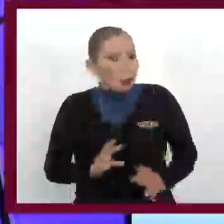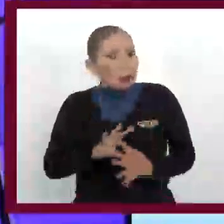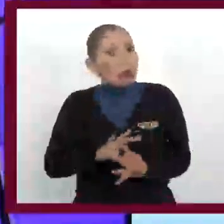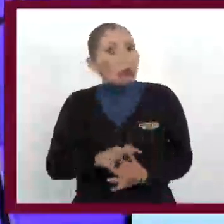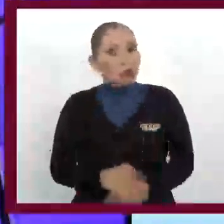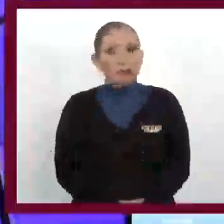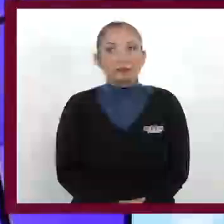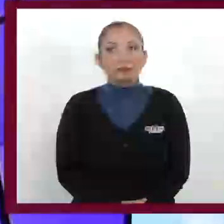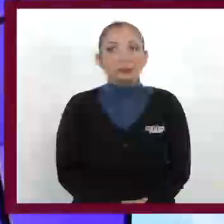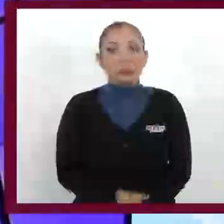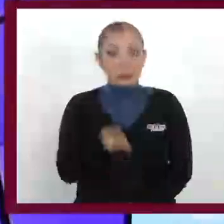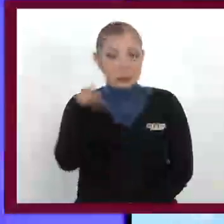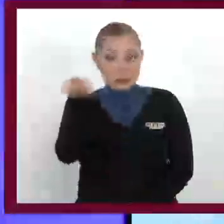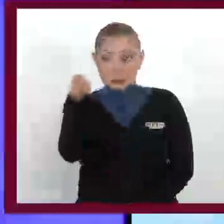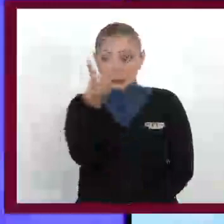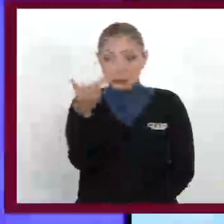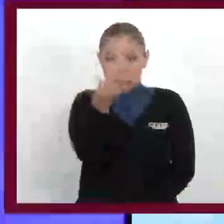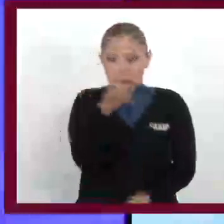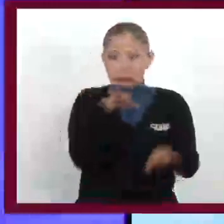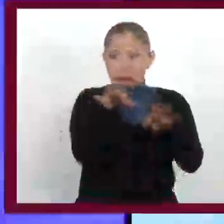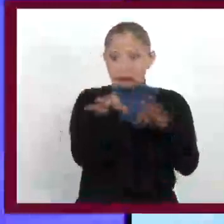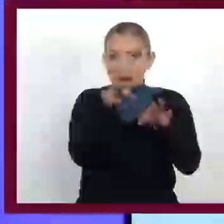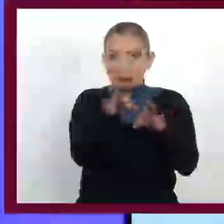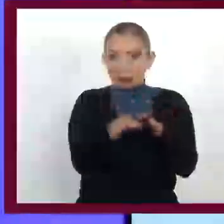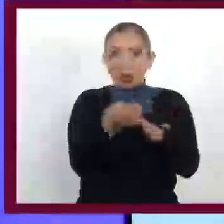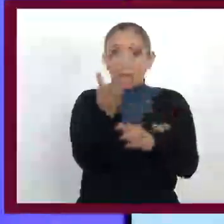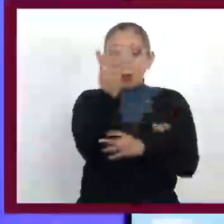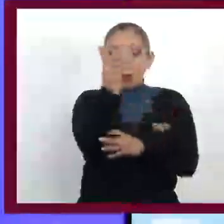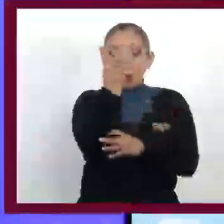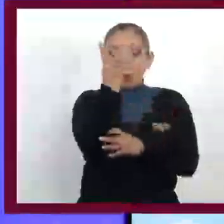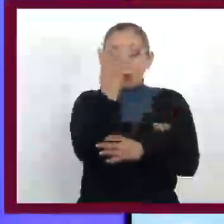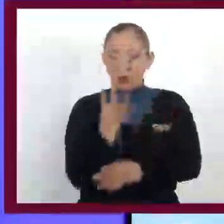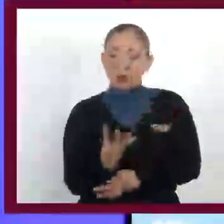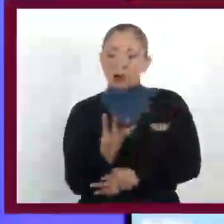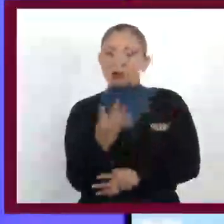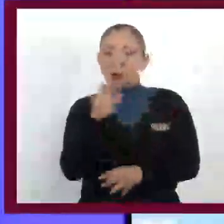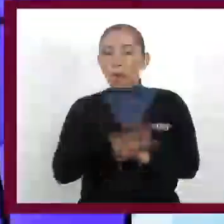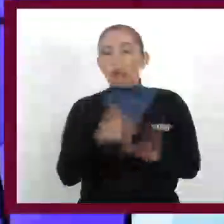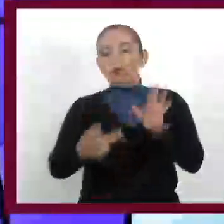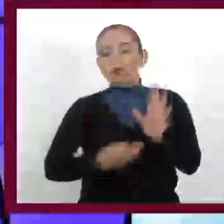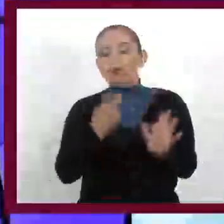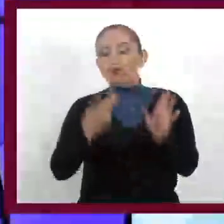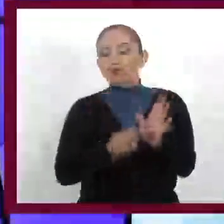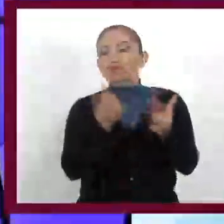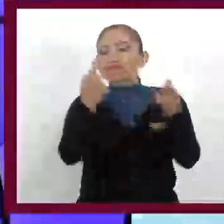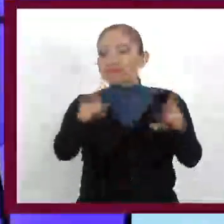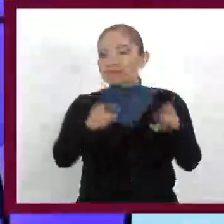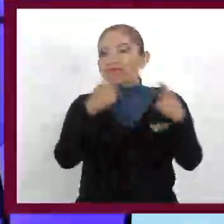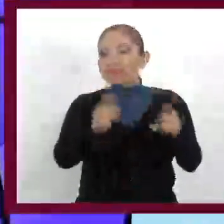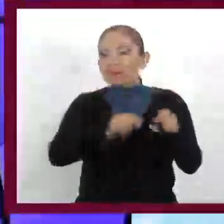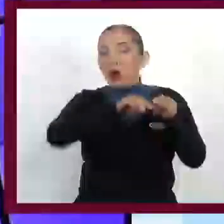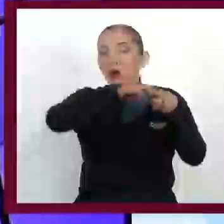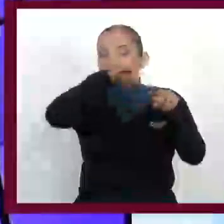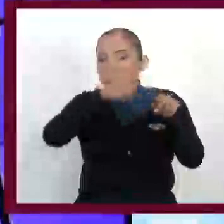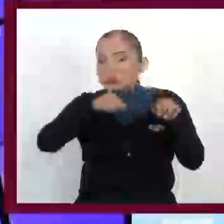corporal. Ellos están trabajando con el compás de 4/4, el más recurrente en la